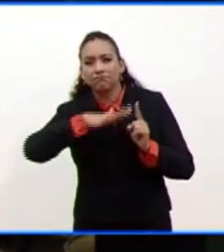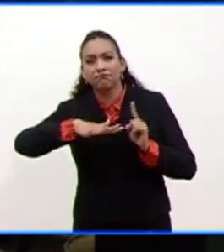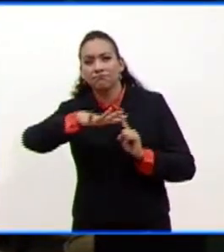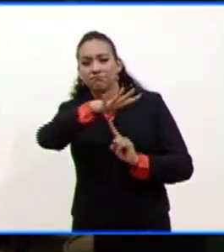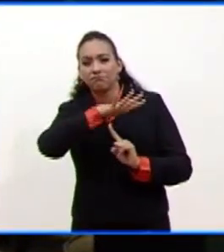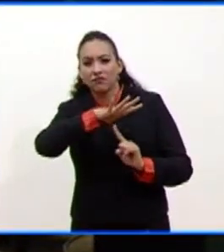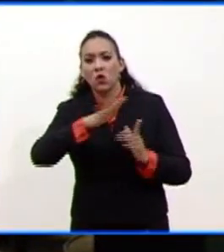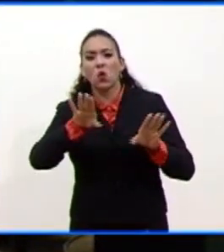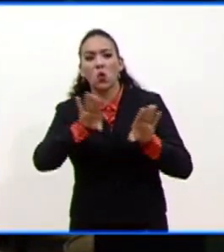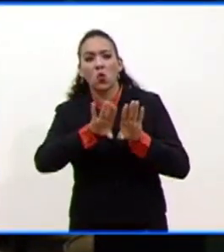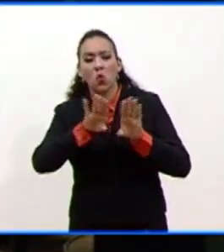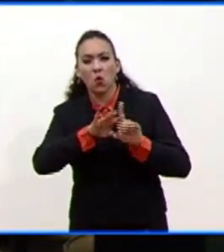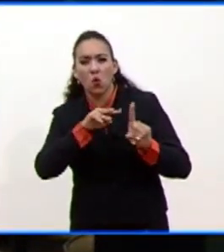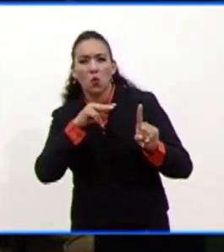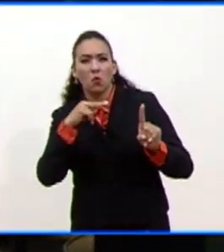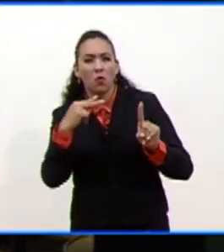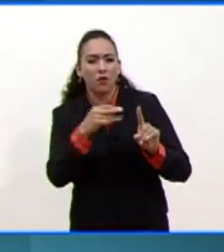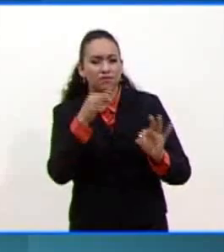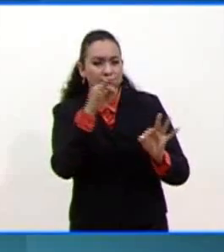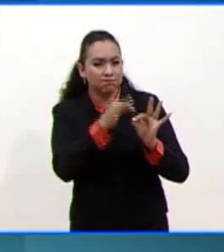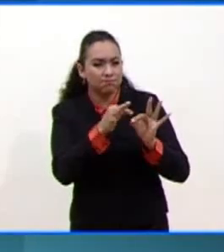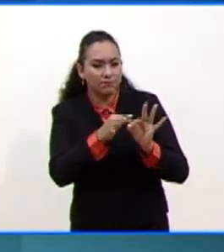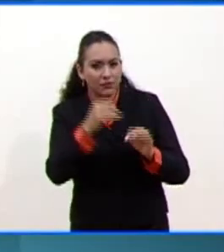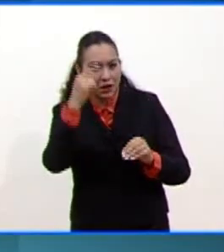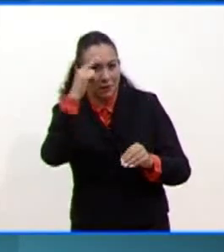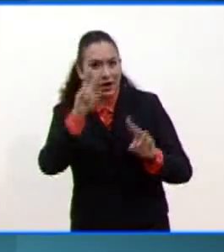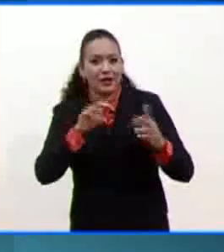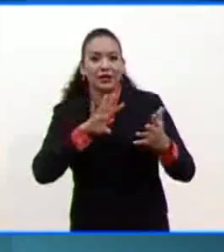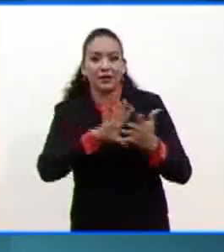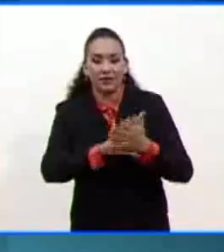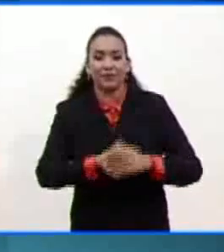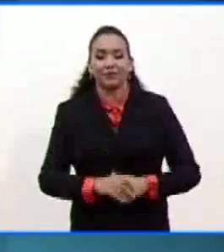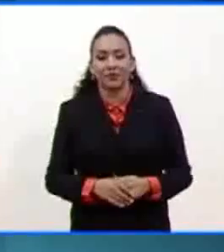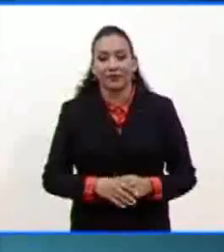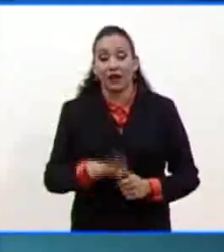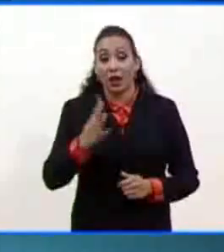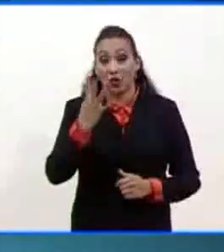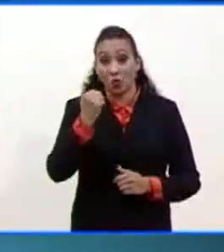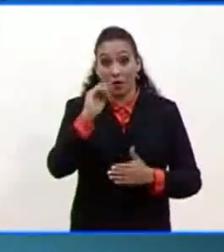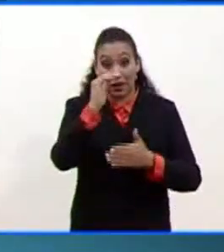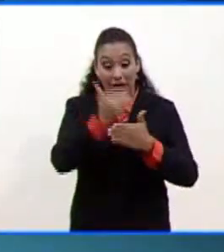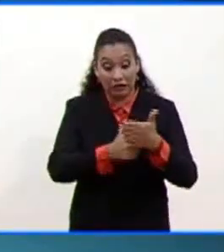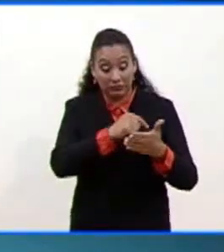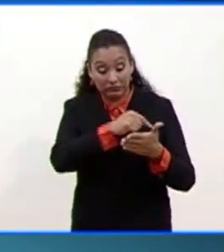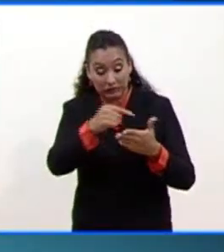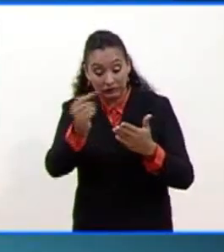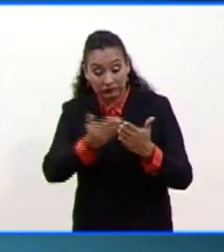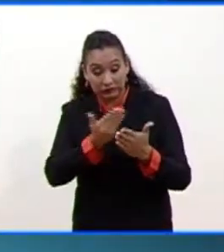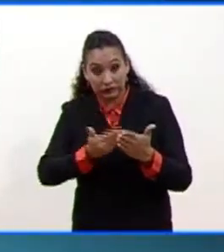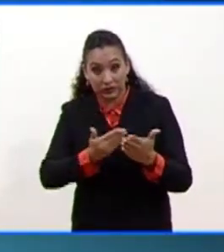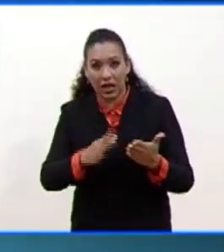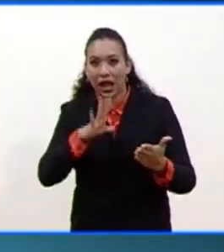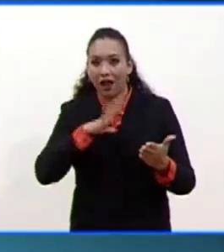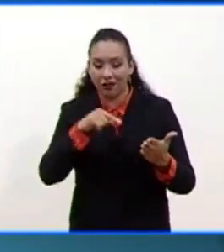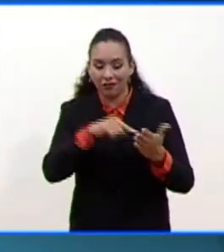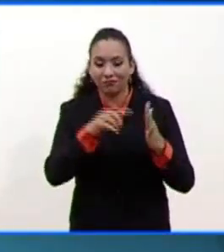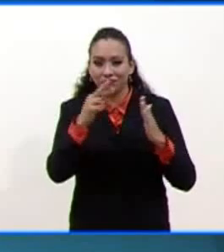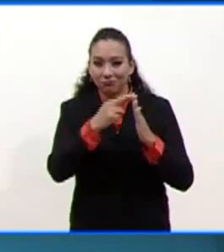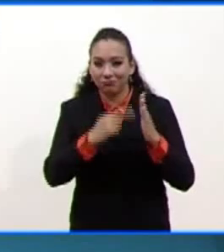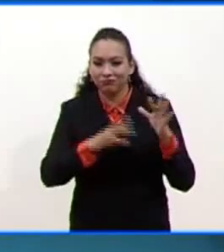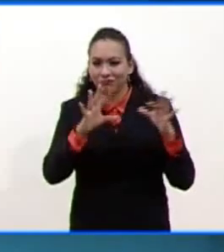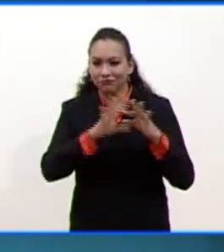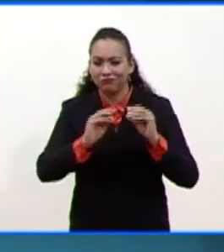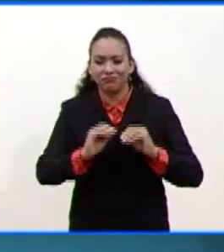a la aplicación de enfoques diferenciados en la ejecución penal. En sus 9 capítulos presenta directrices claras y